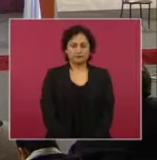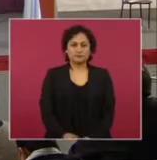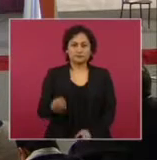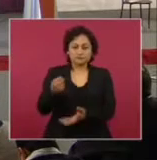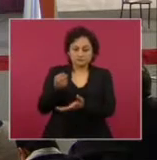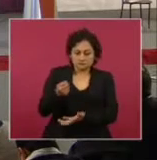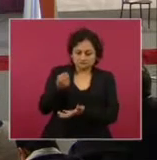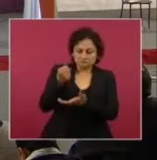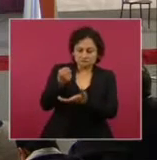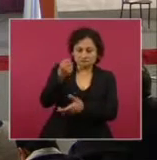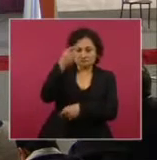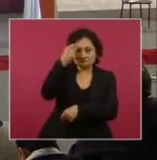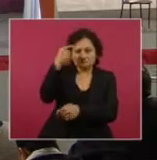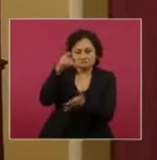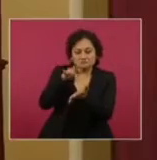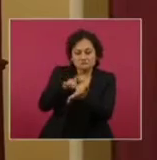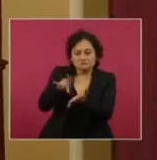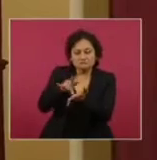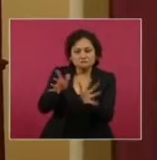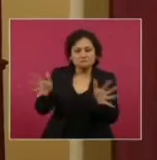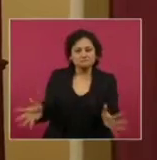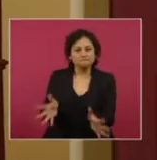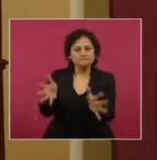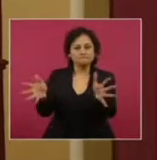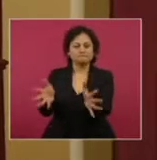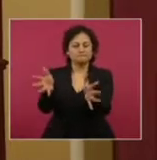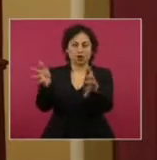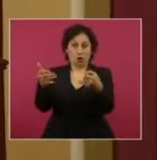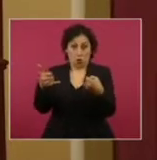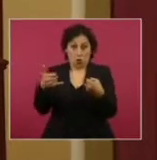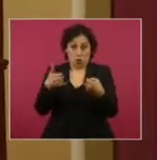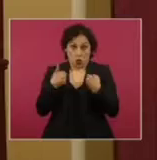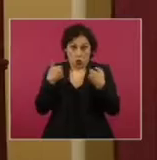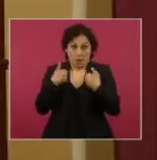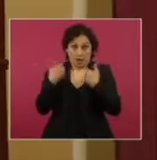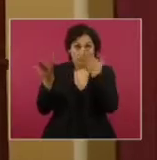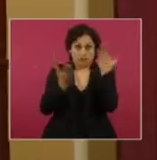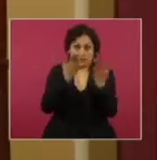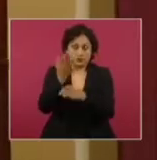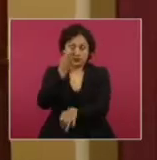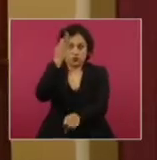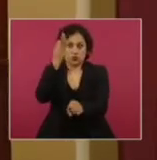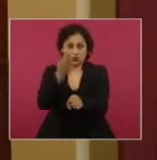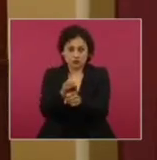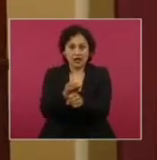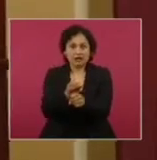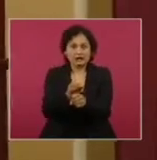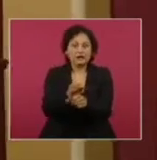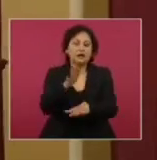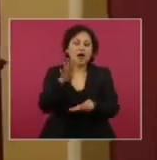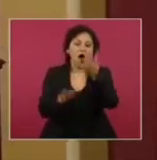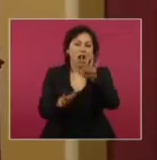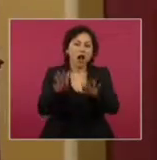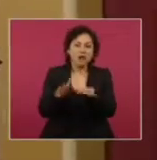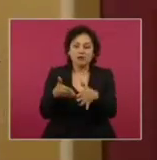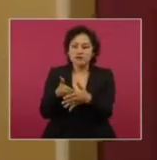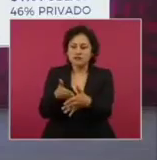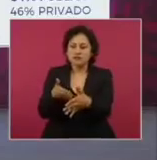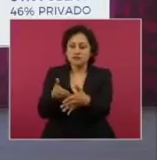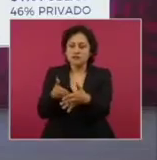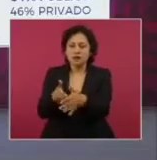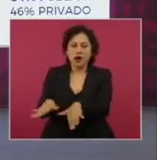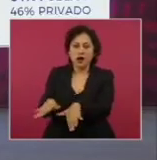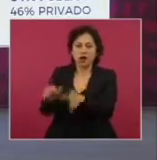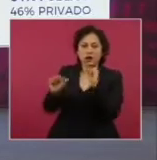laboral de jóvenes con doctorado que tenían que dejar el país en vez de dar su talento